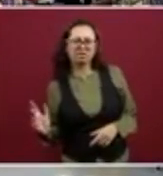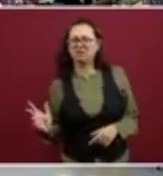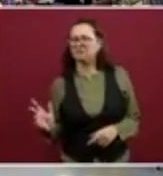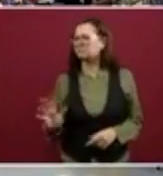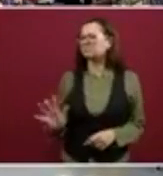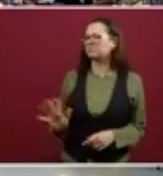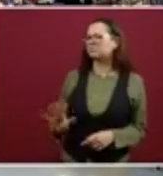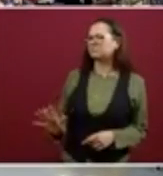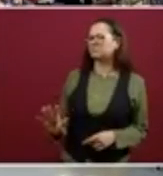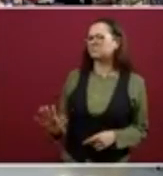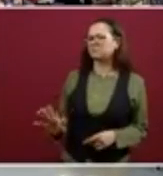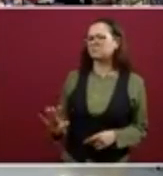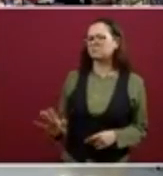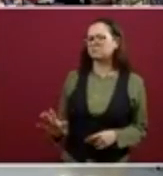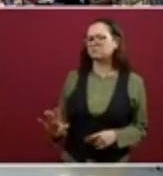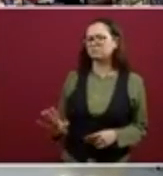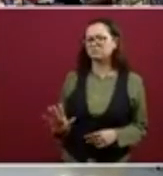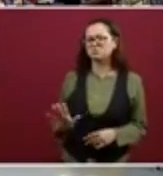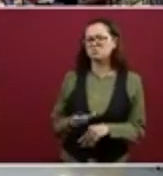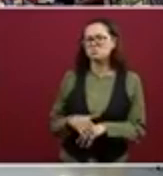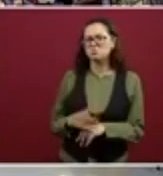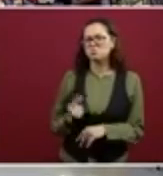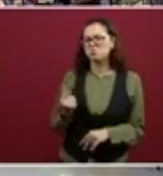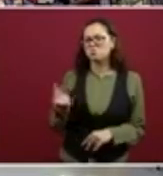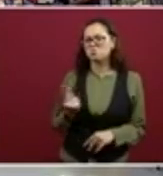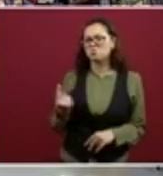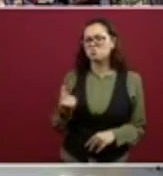No, porque son los